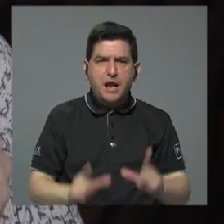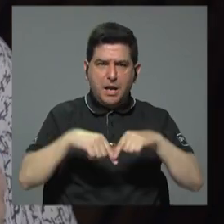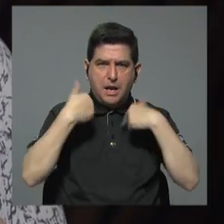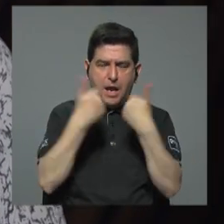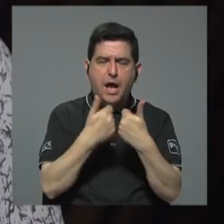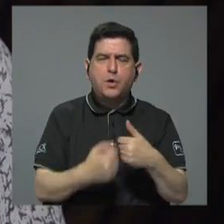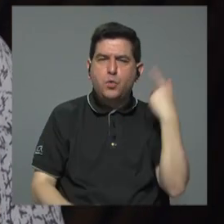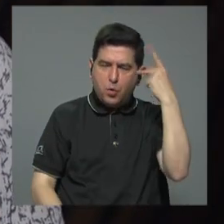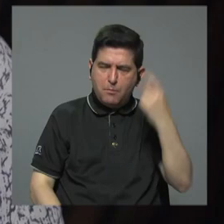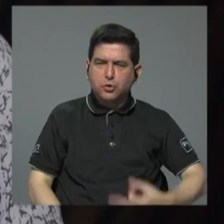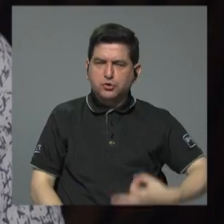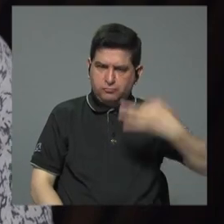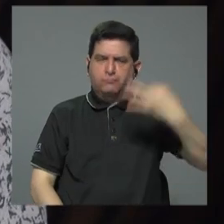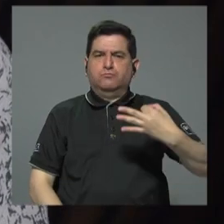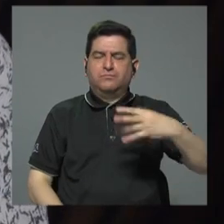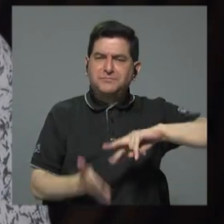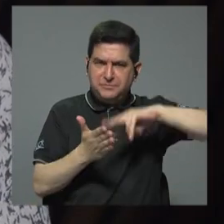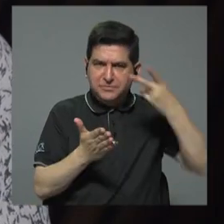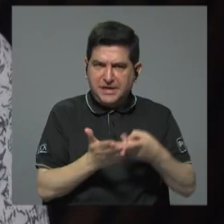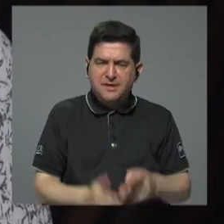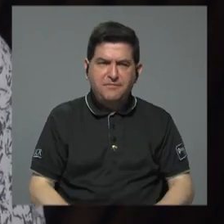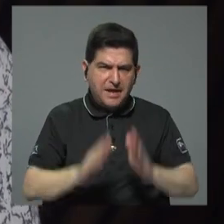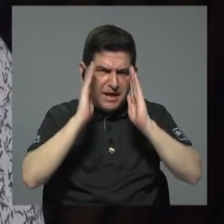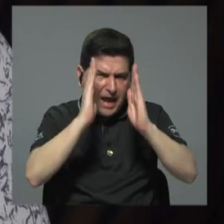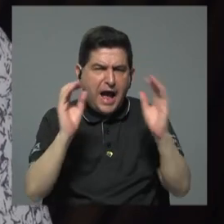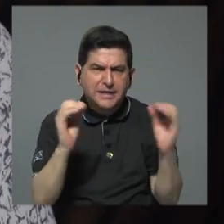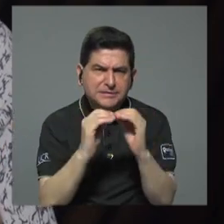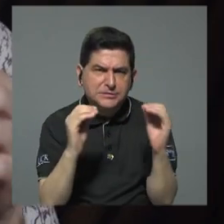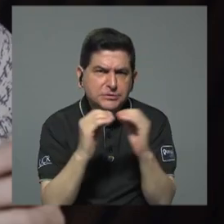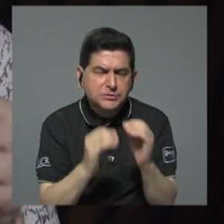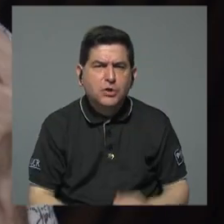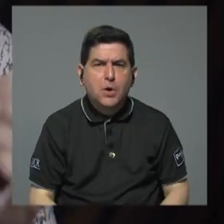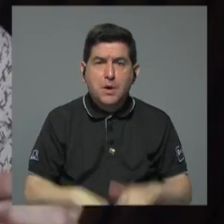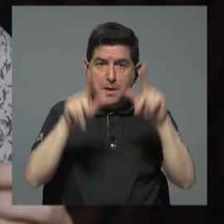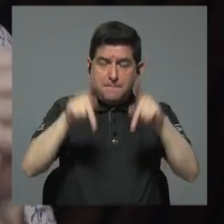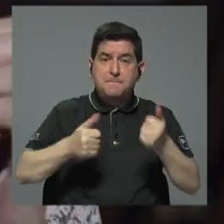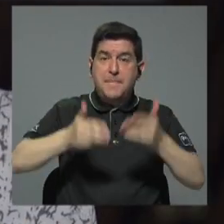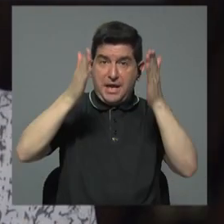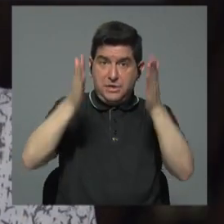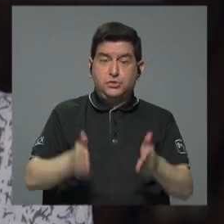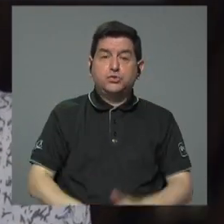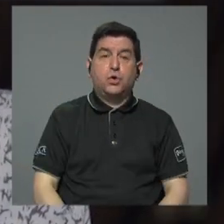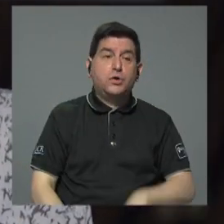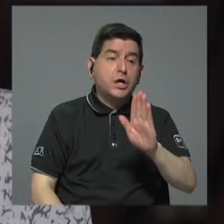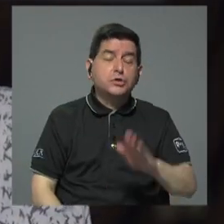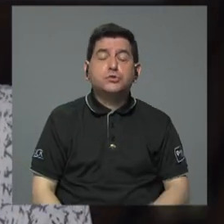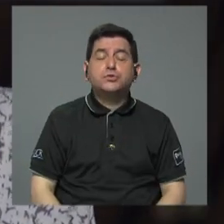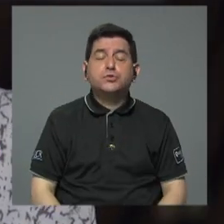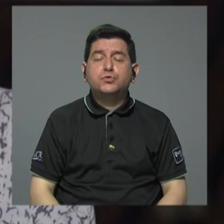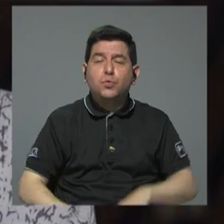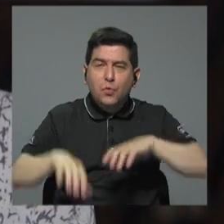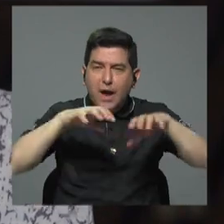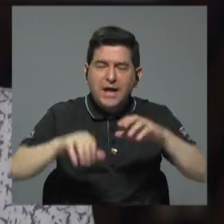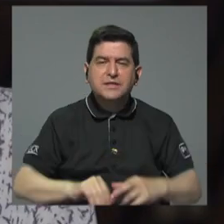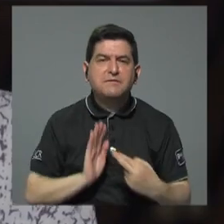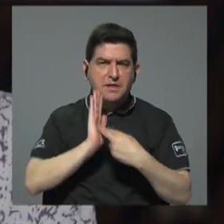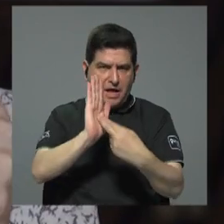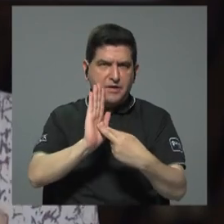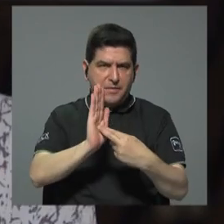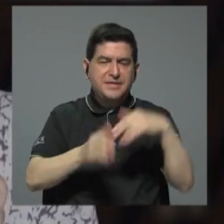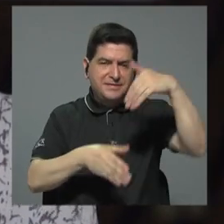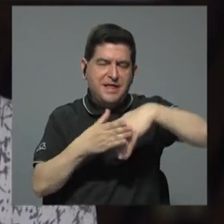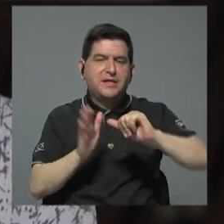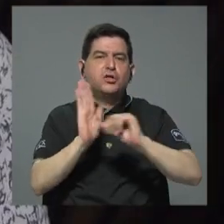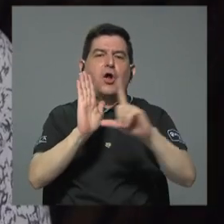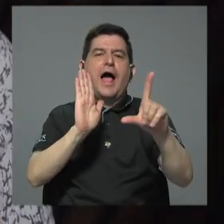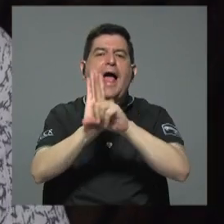políticas consolidadas. Eso quiere decir que nos fijaremos más en las personas candidatas cuyas tendencias están representadas en la